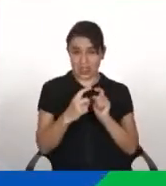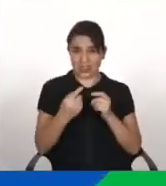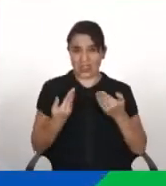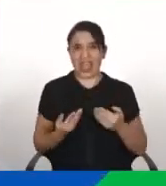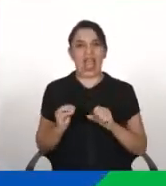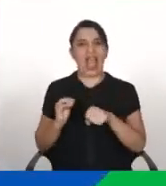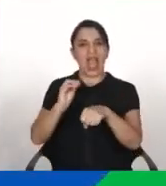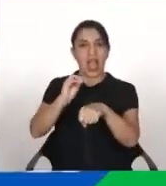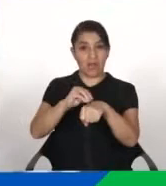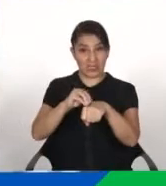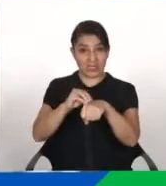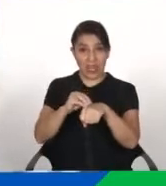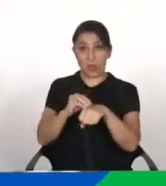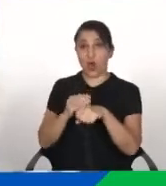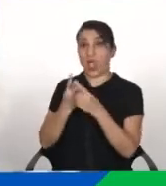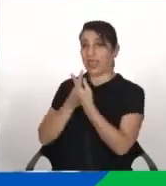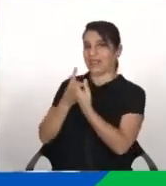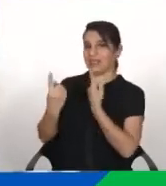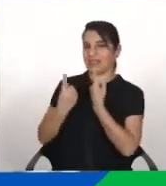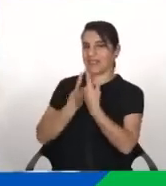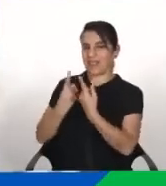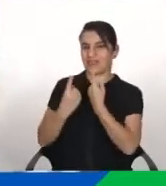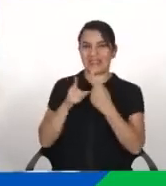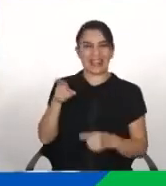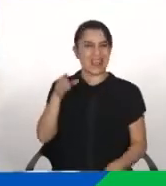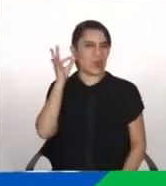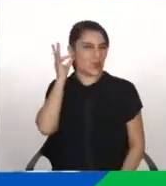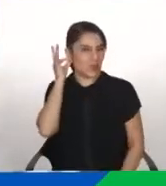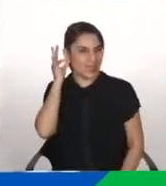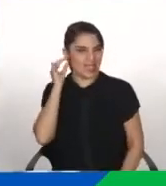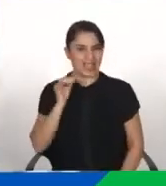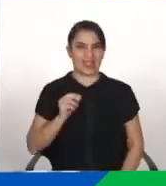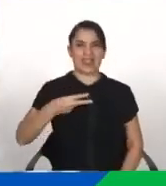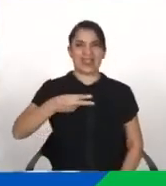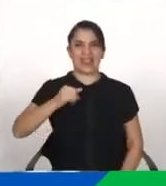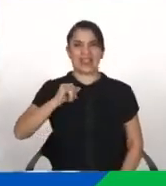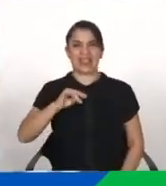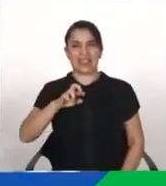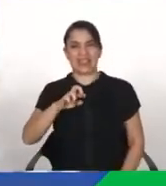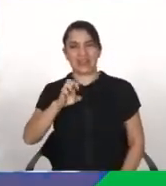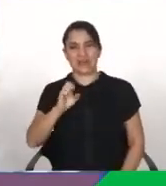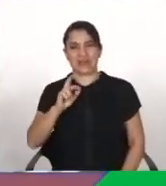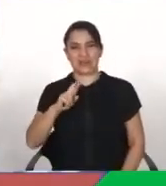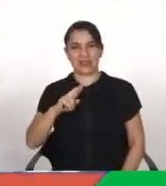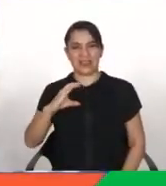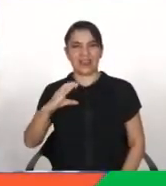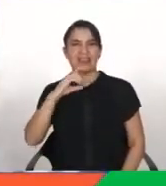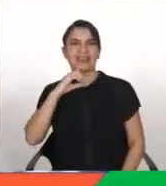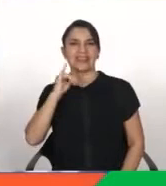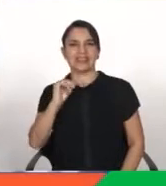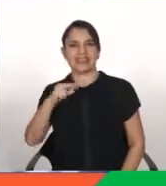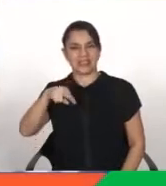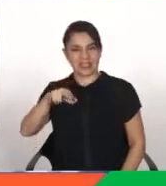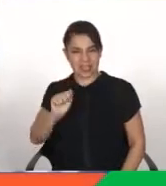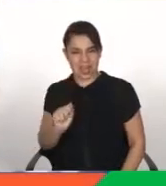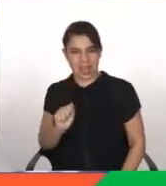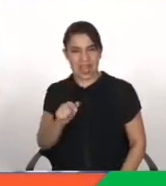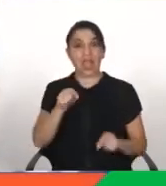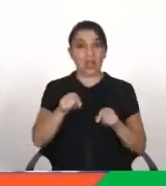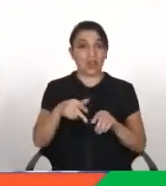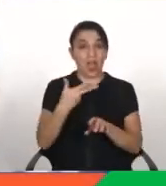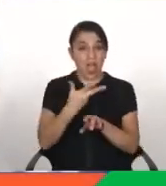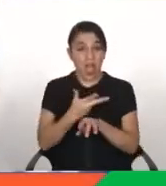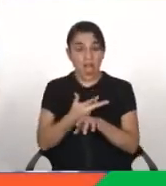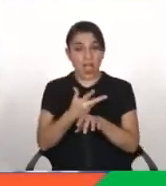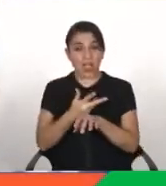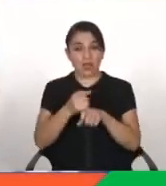de que estamos en una entrevista con la Hiperactina, y esto es Divulgacon, un evento de divulgación que incluso tiene lengua de señas, como